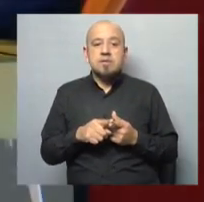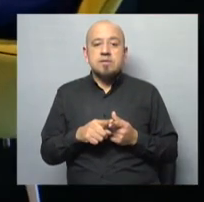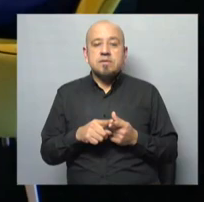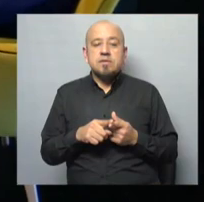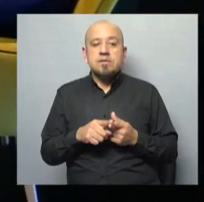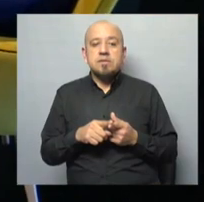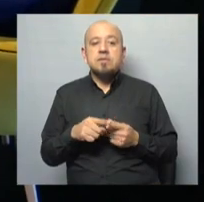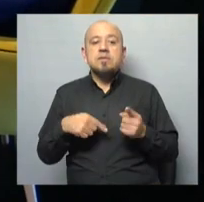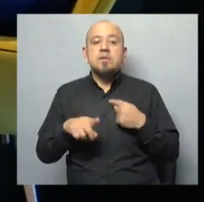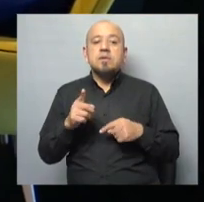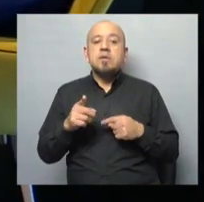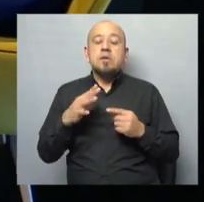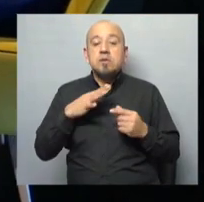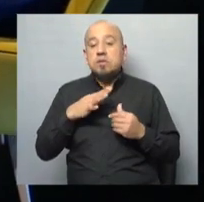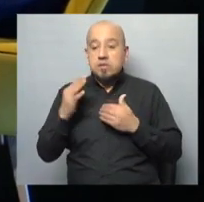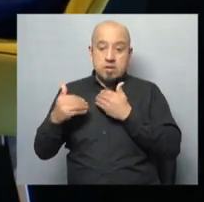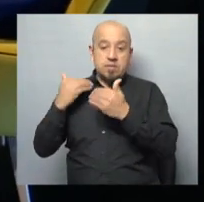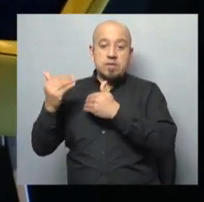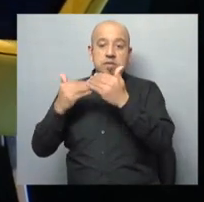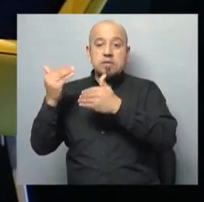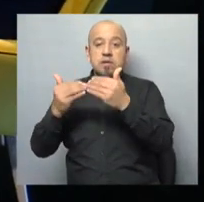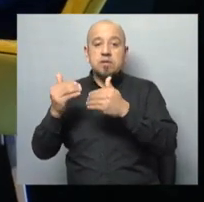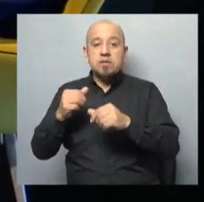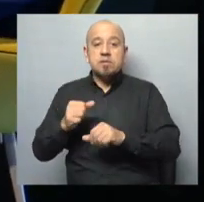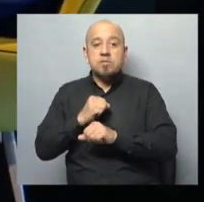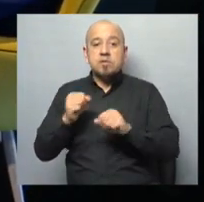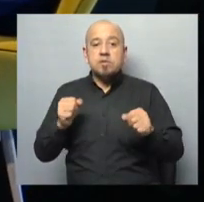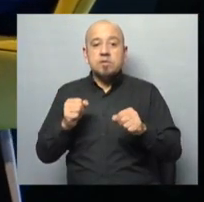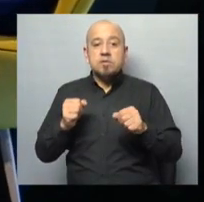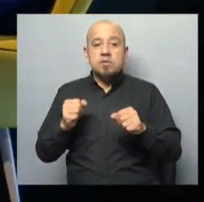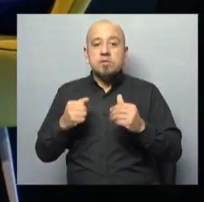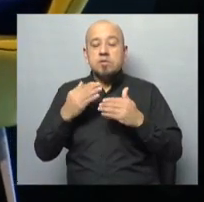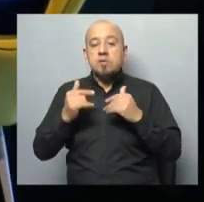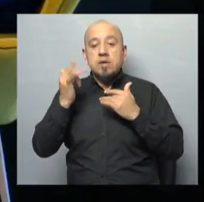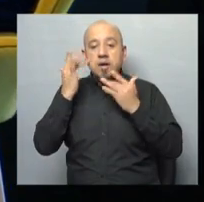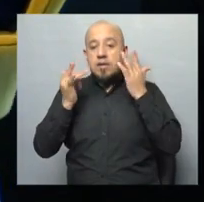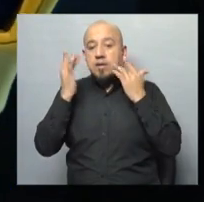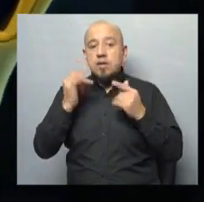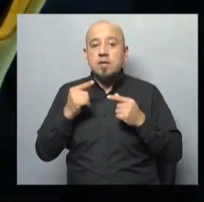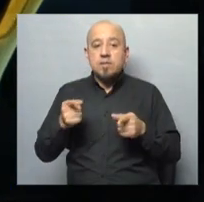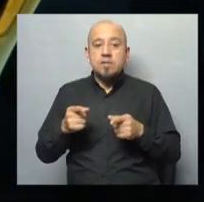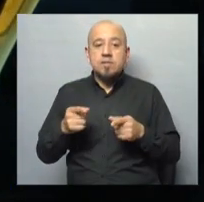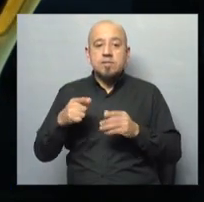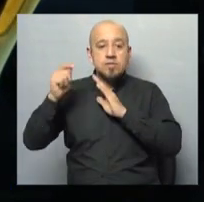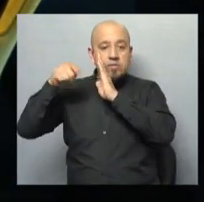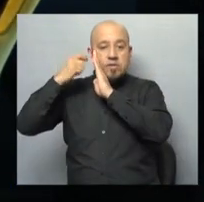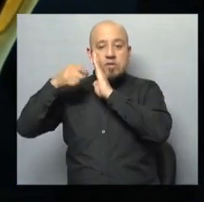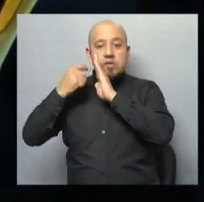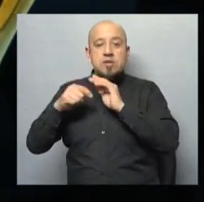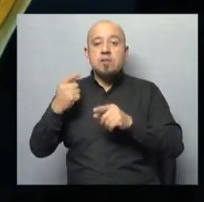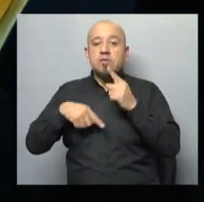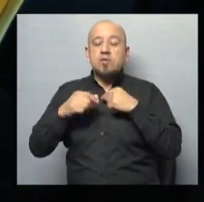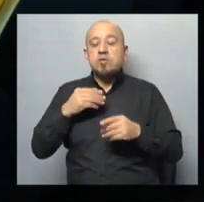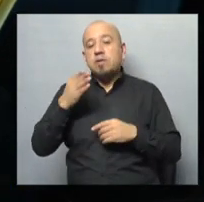era muy avanzado te podemos poner la categoría de artista porque yo iba al cine a esa edad pero iba a ver los